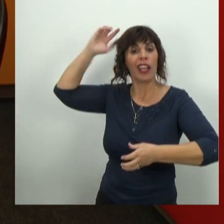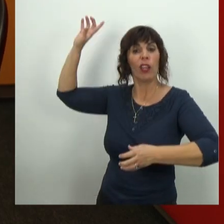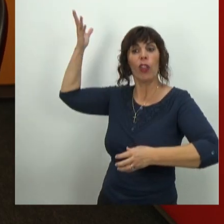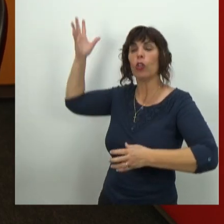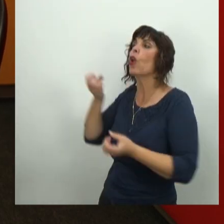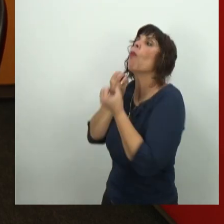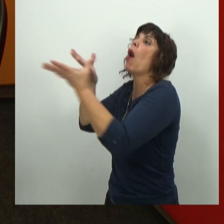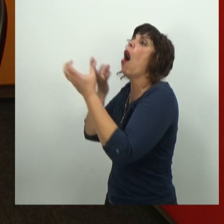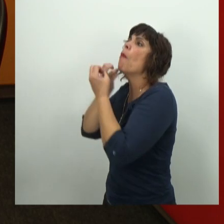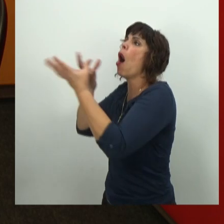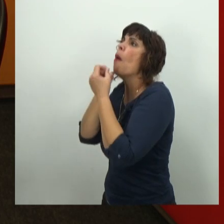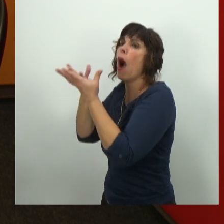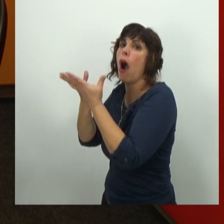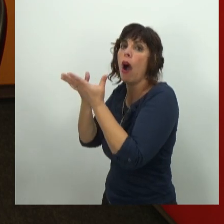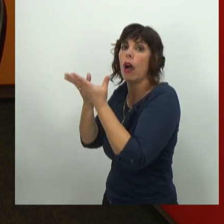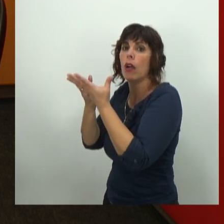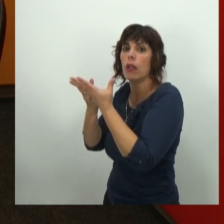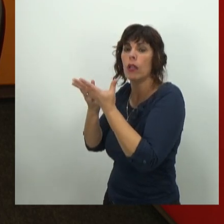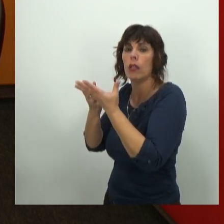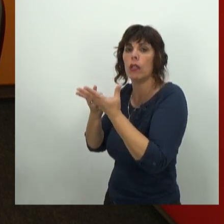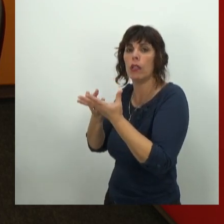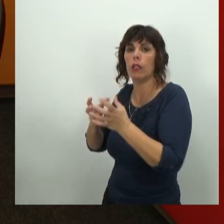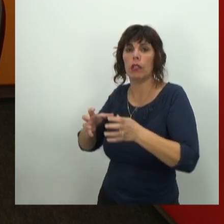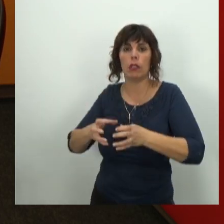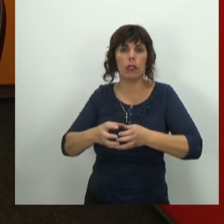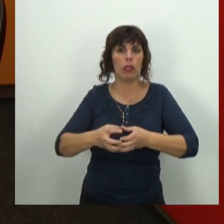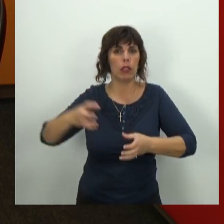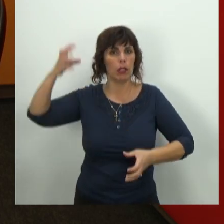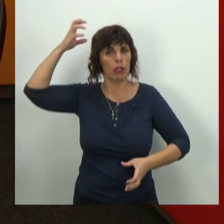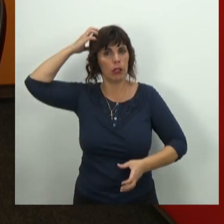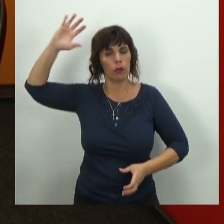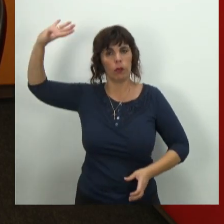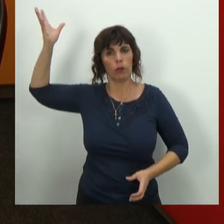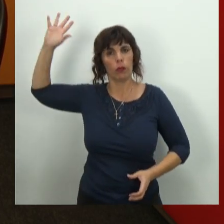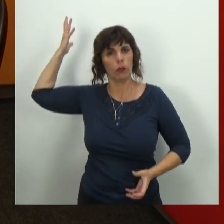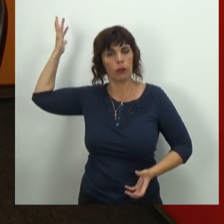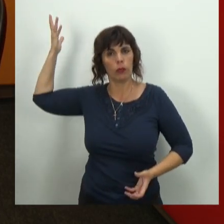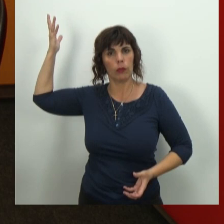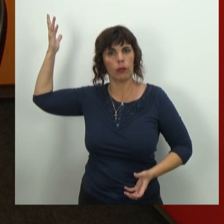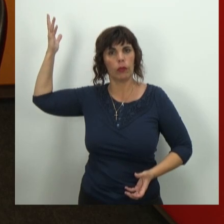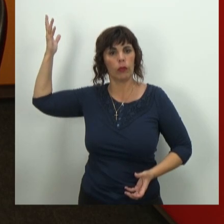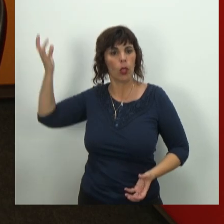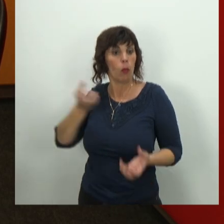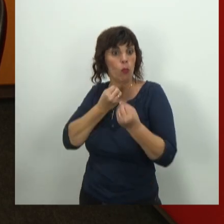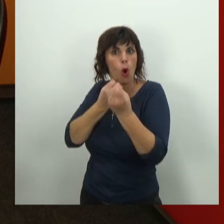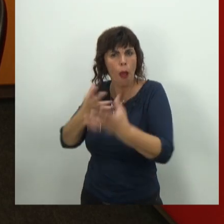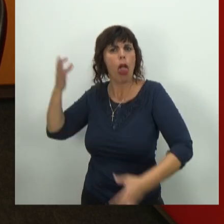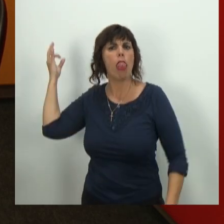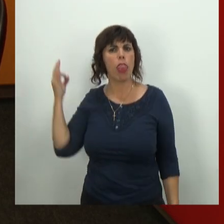el reino de los cielos. El reino de los cielos. Hay que